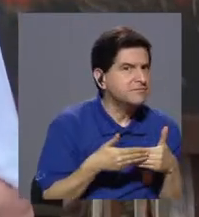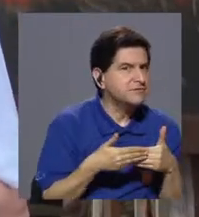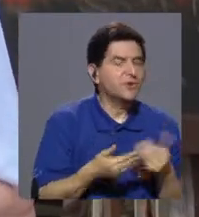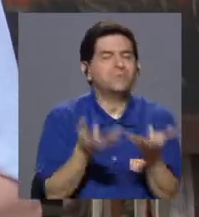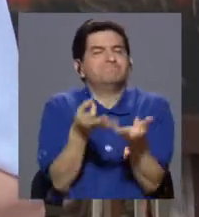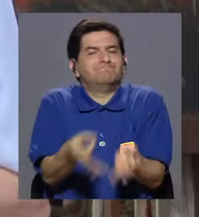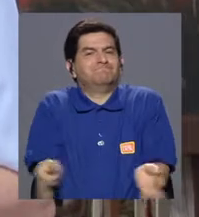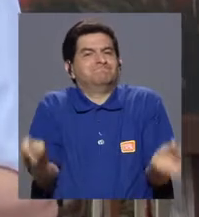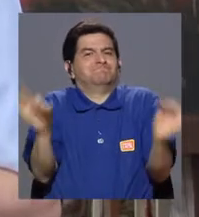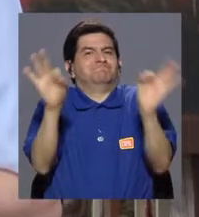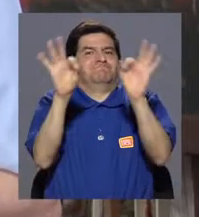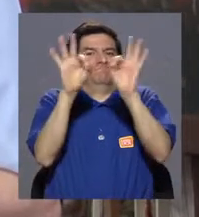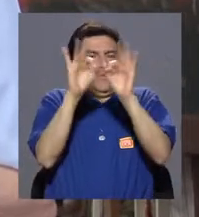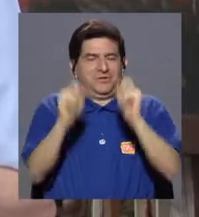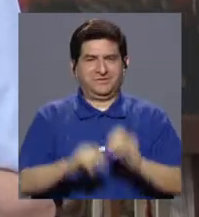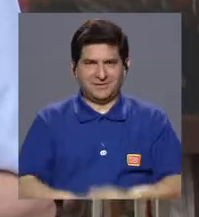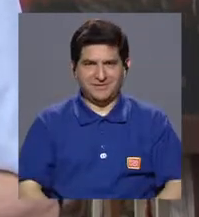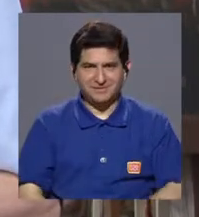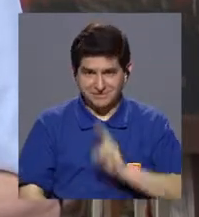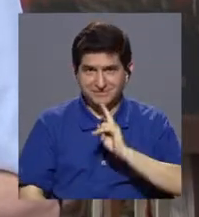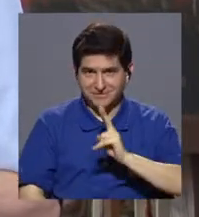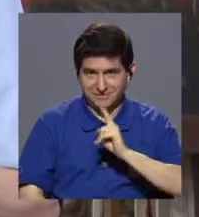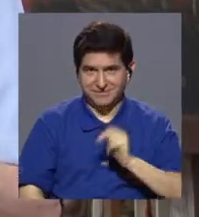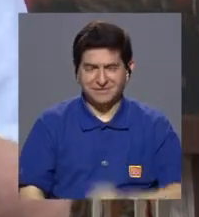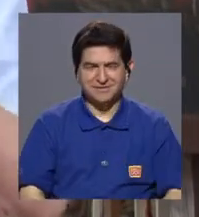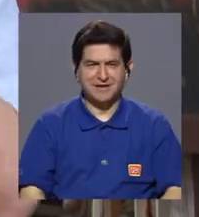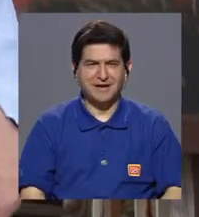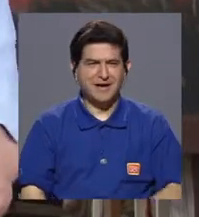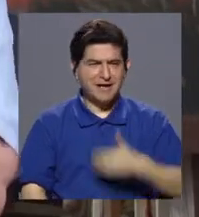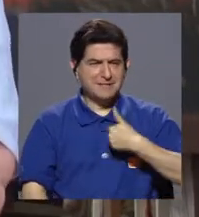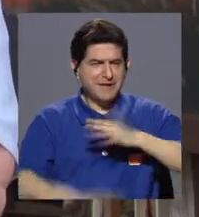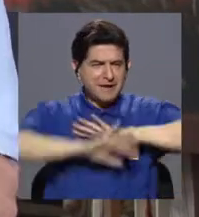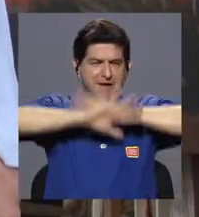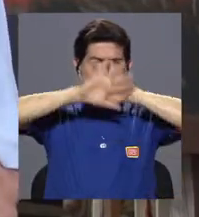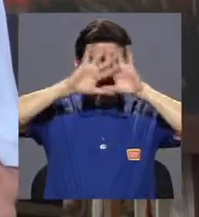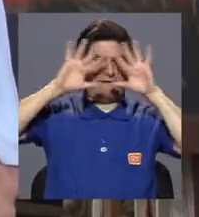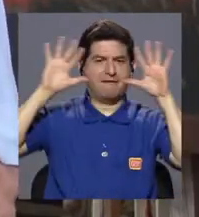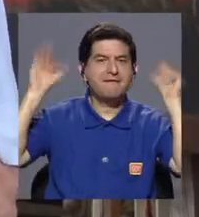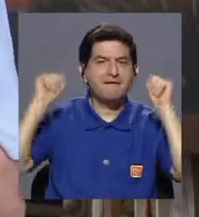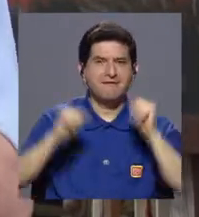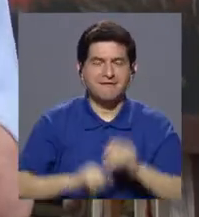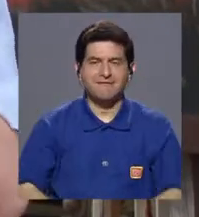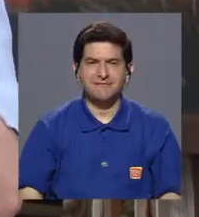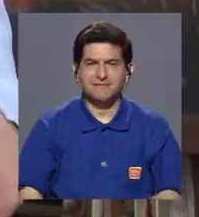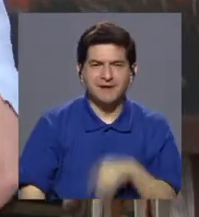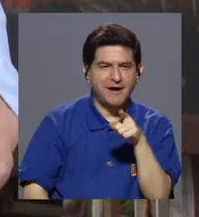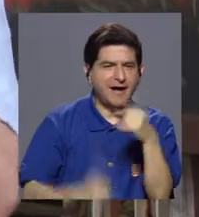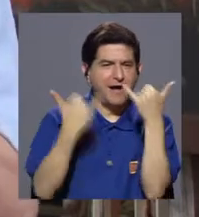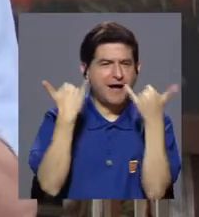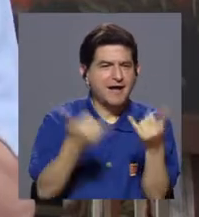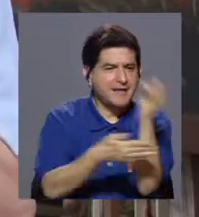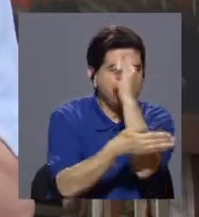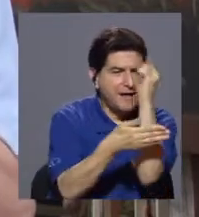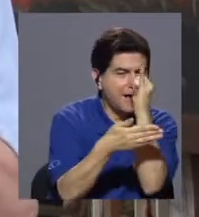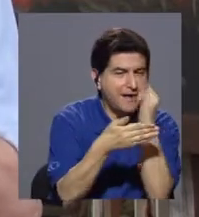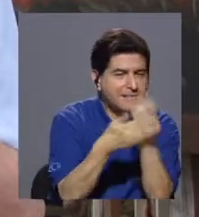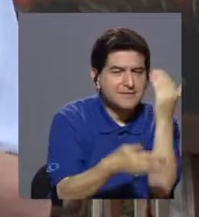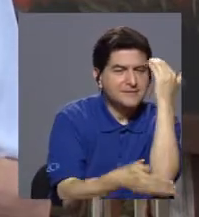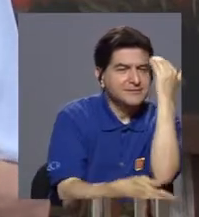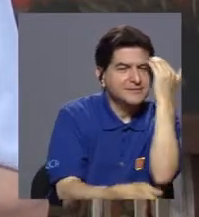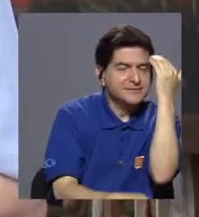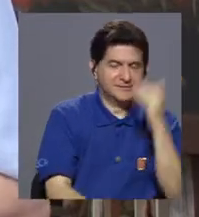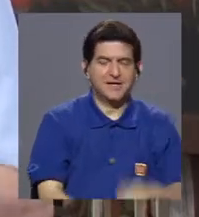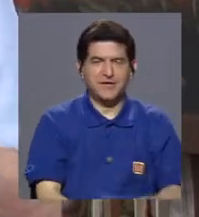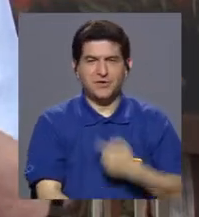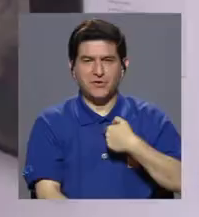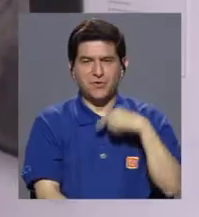Así que es muy importante, ¿verdad?, tener muy claro, ya diseñado, qué